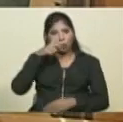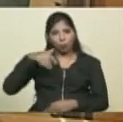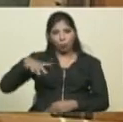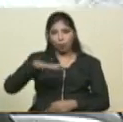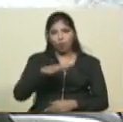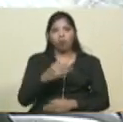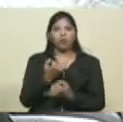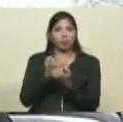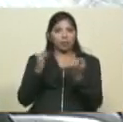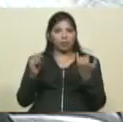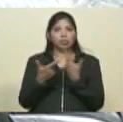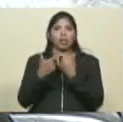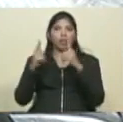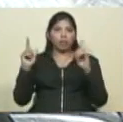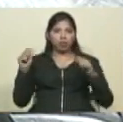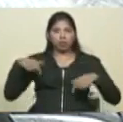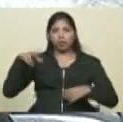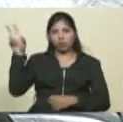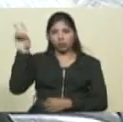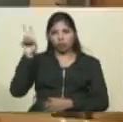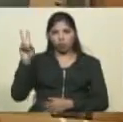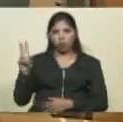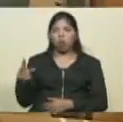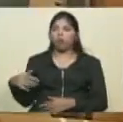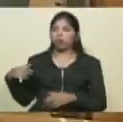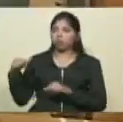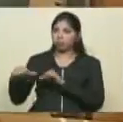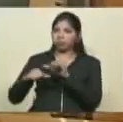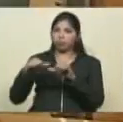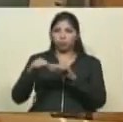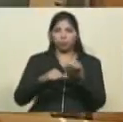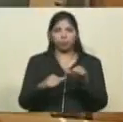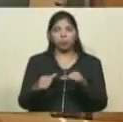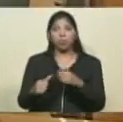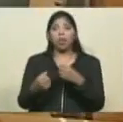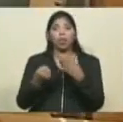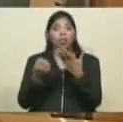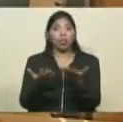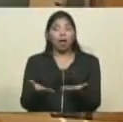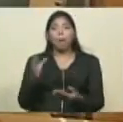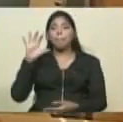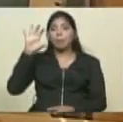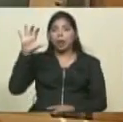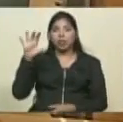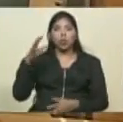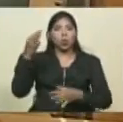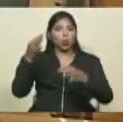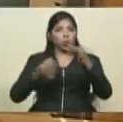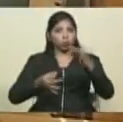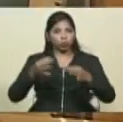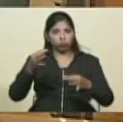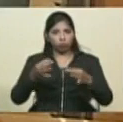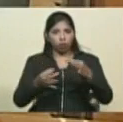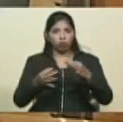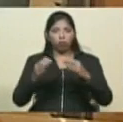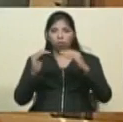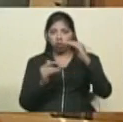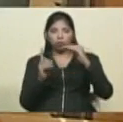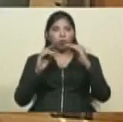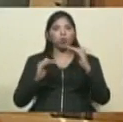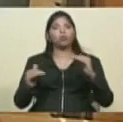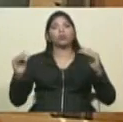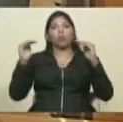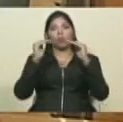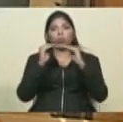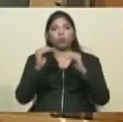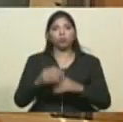necesaria para legar a las futuras generaciones una sociedad plena y justa, reiterando su agradecimiento por confiar en